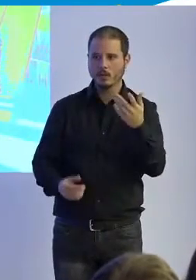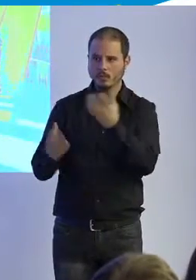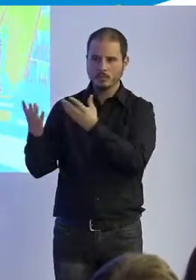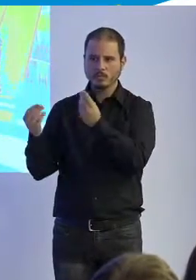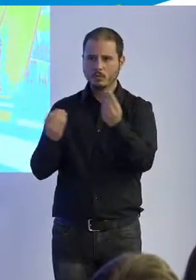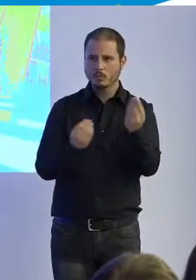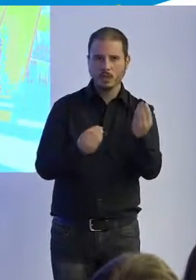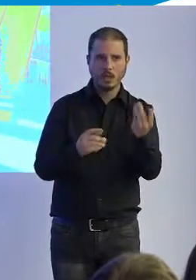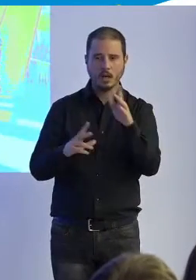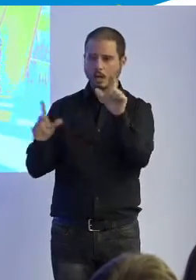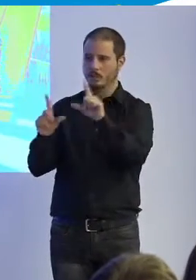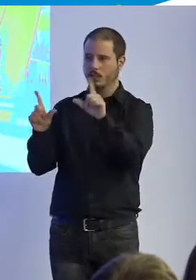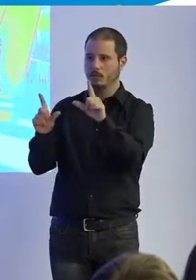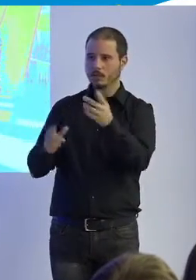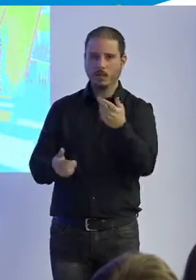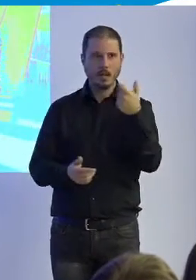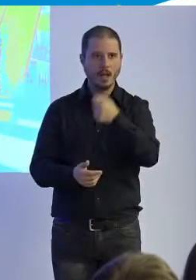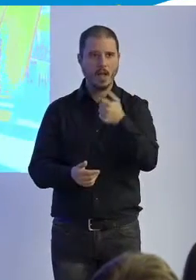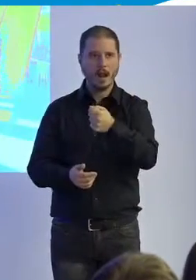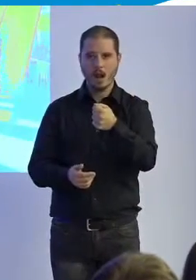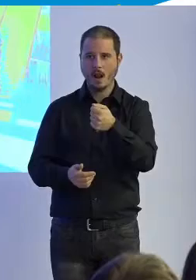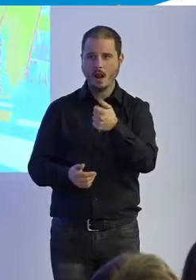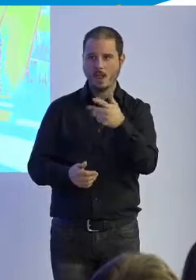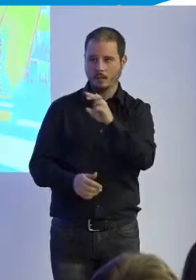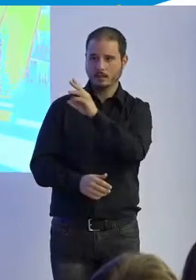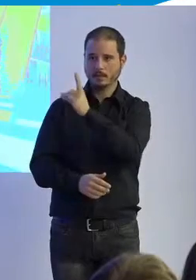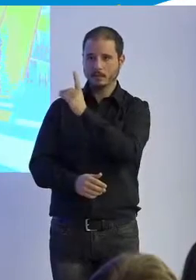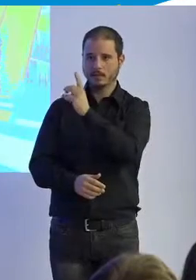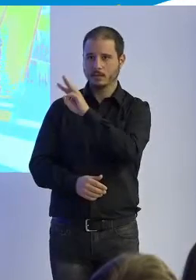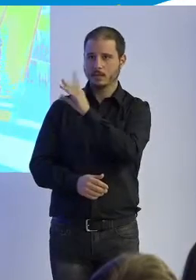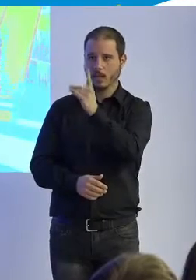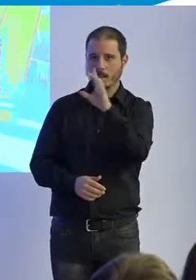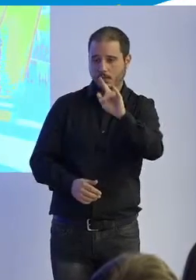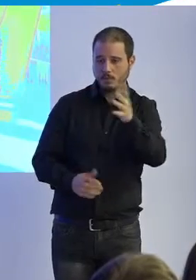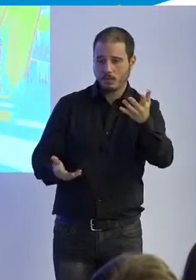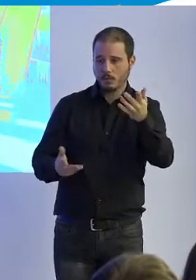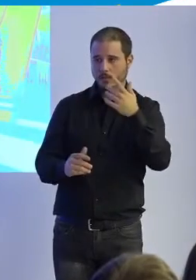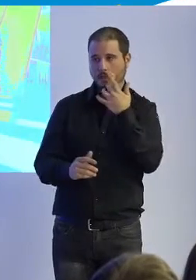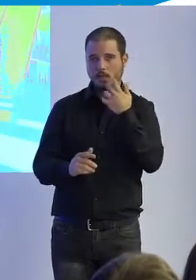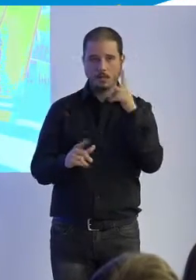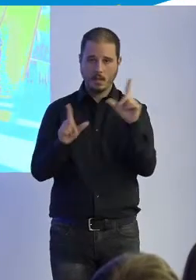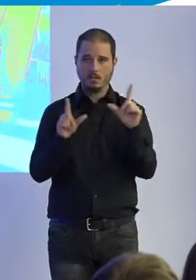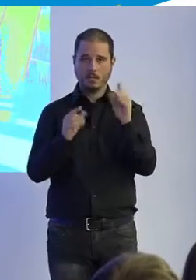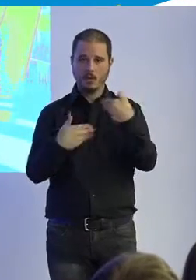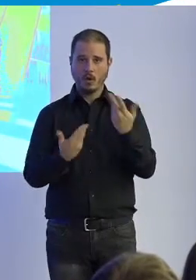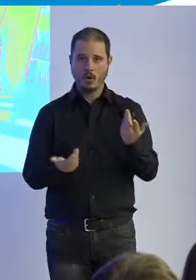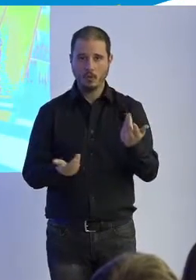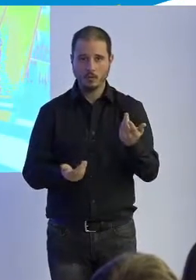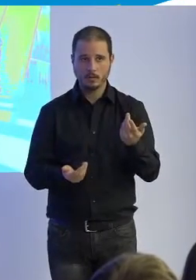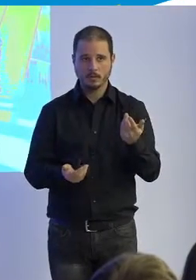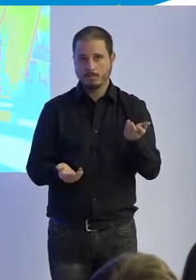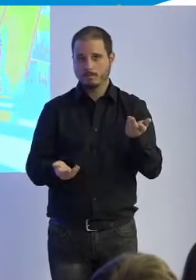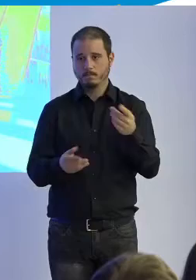sacaron su canal en estereoscópico, en 3D, y han tenido que cerrar porque no hay pantallas suficientes. Aquí pasa lo mismo. Oculus ha